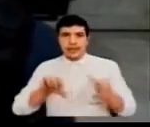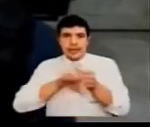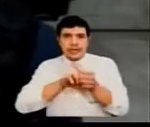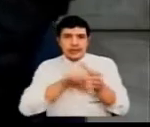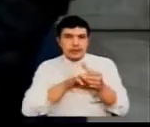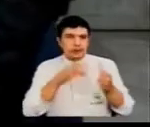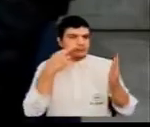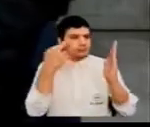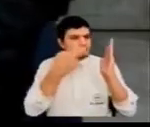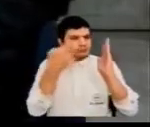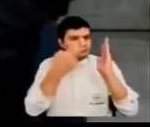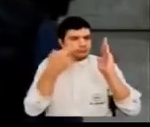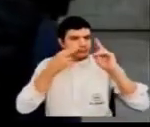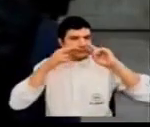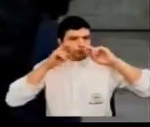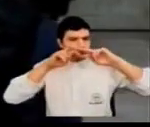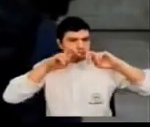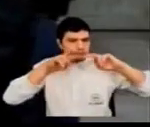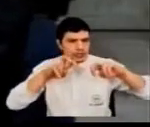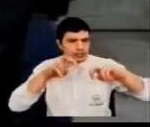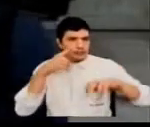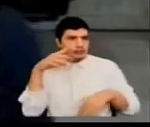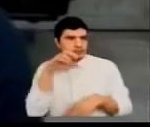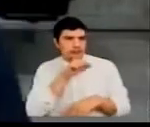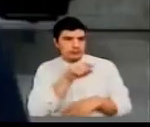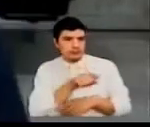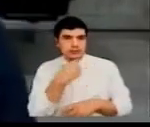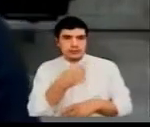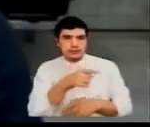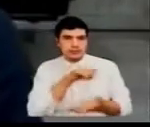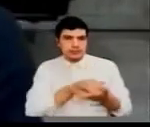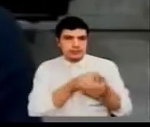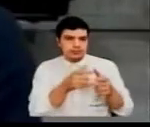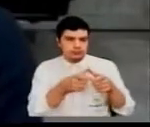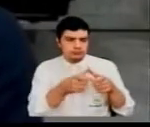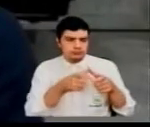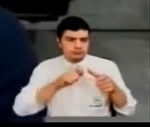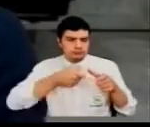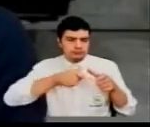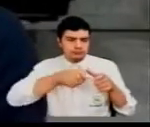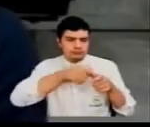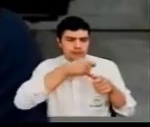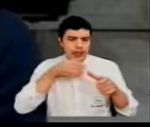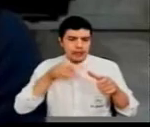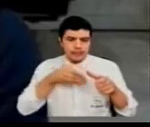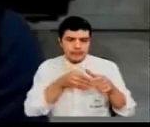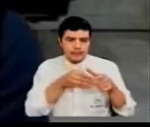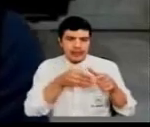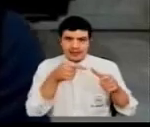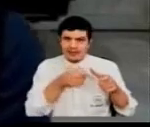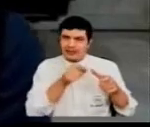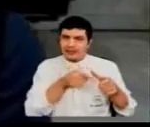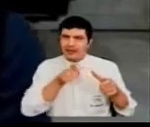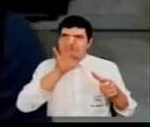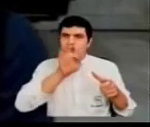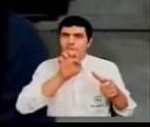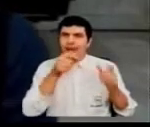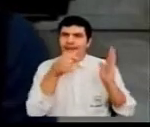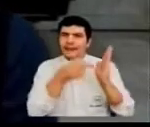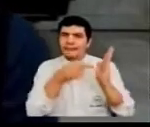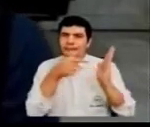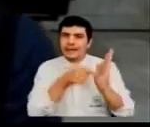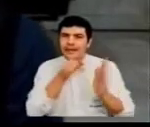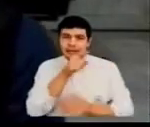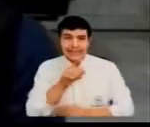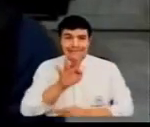COVID-19, sino lata de atún a 19. Oiga lo delicada de la vaina. Y clarísimo. Más aún, temas